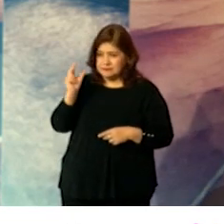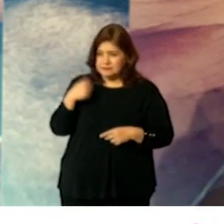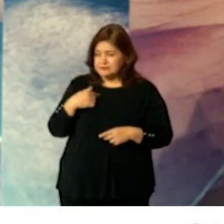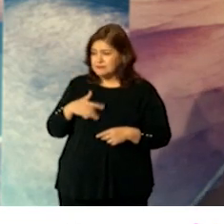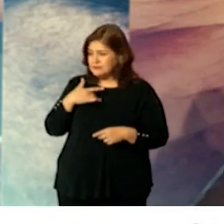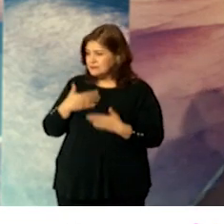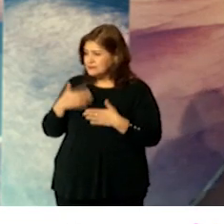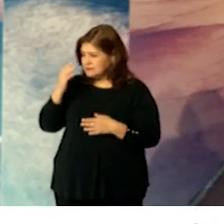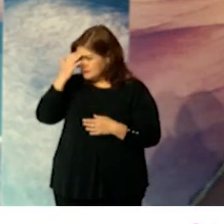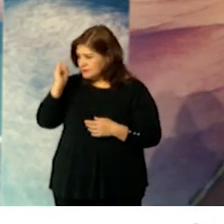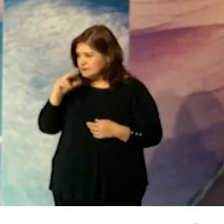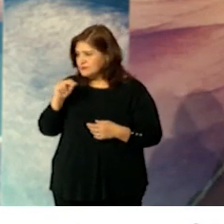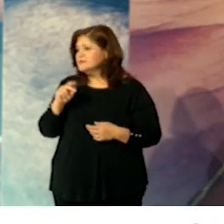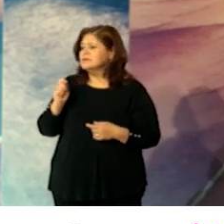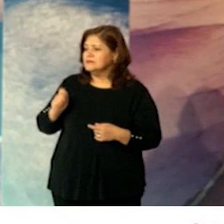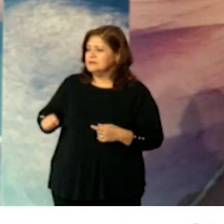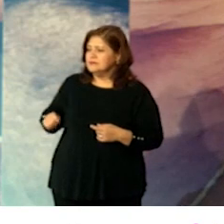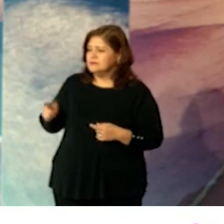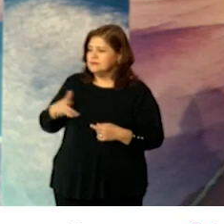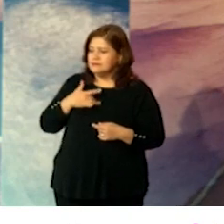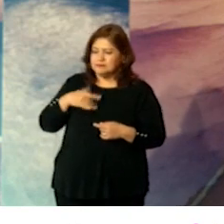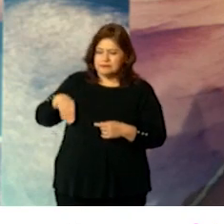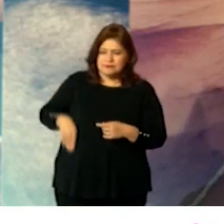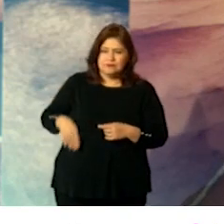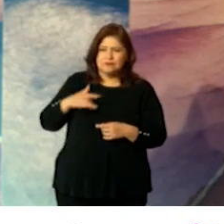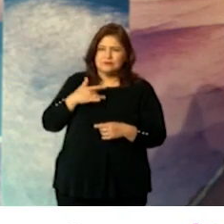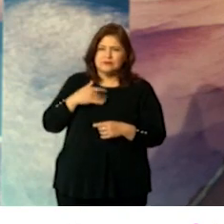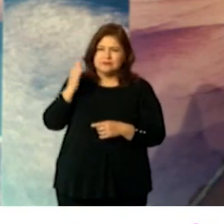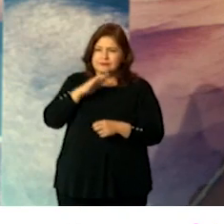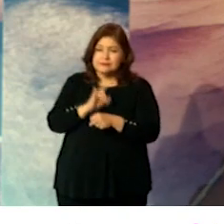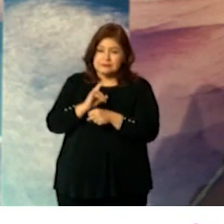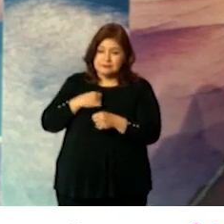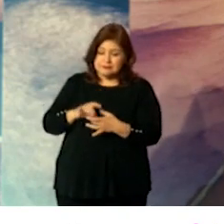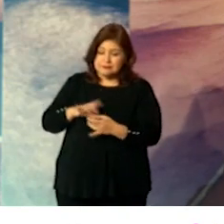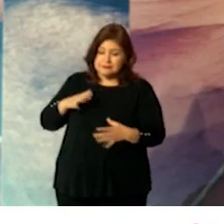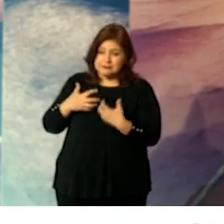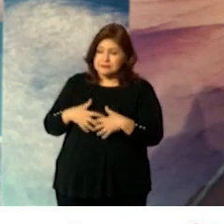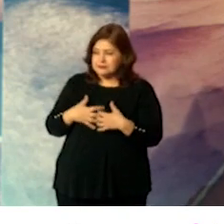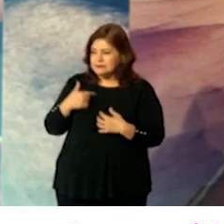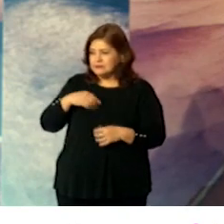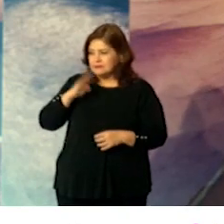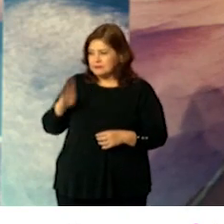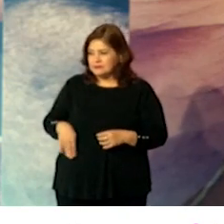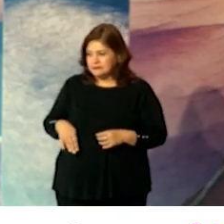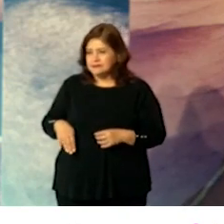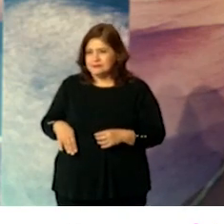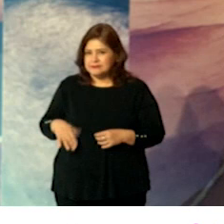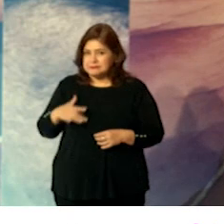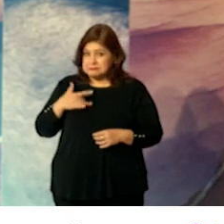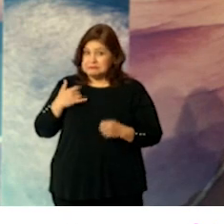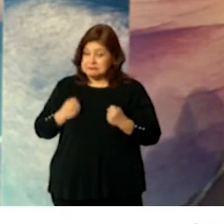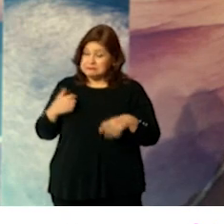visto antes. Pero básicamente es un páncreas artificial. Es decir, si yo me desconecto de la máquina, me muero. Que suena